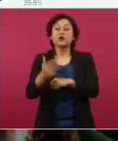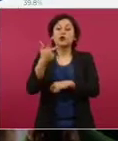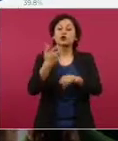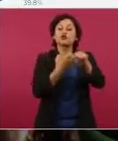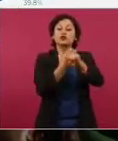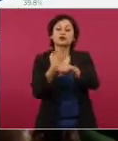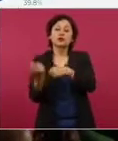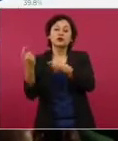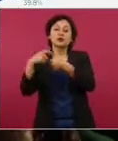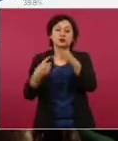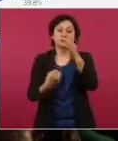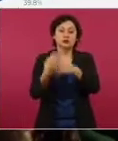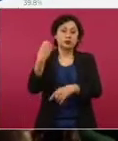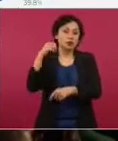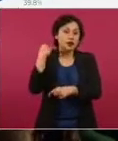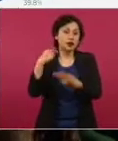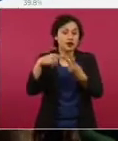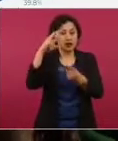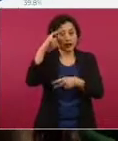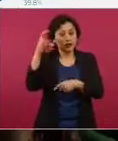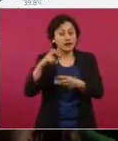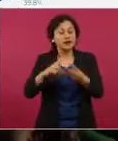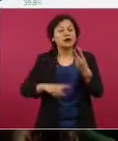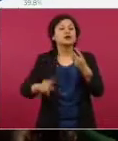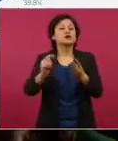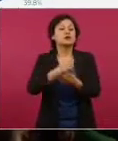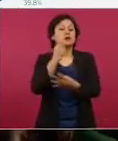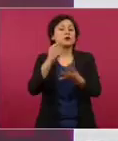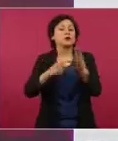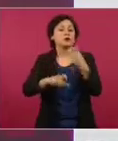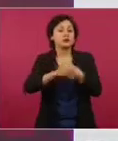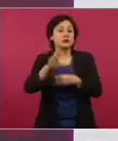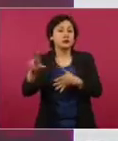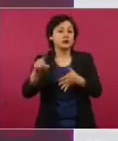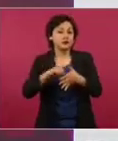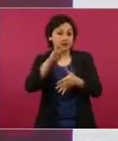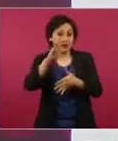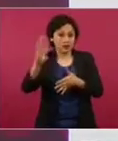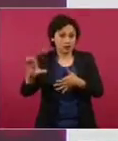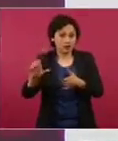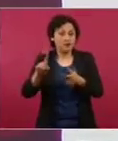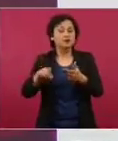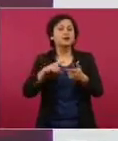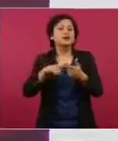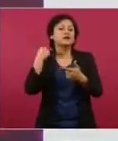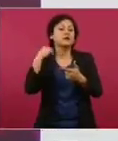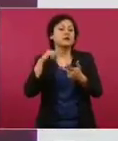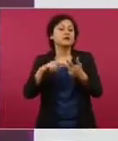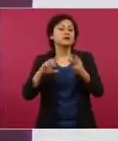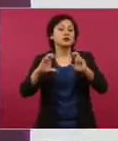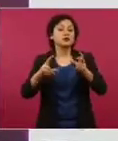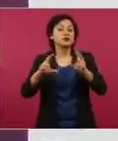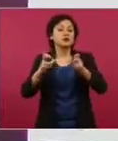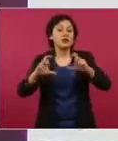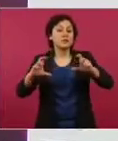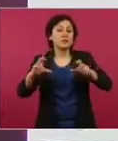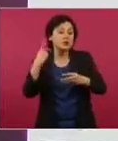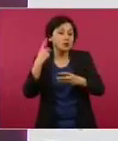estados, Oaxaca, Hidalgo, Tamaulipas, Quintana Roo, Baja California, Tabasco, Chiapas y Durango, llegaremos